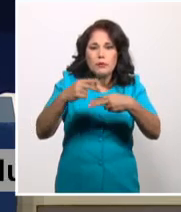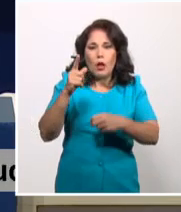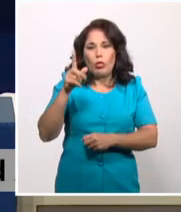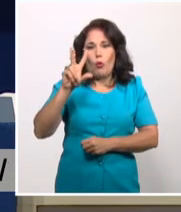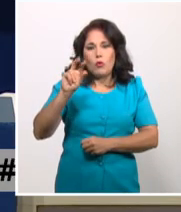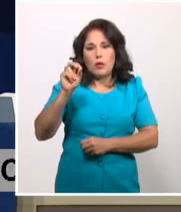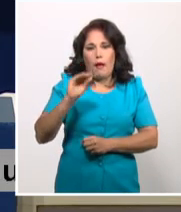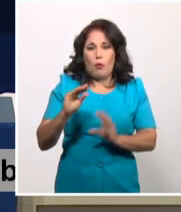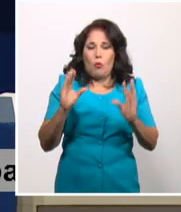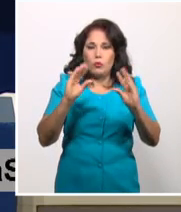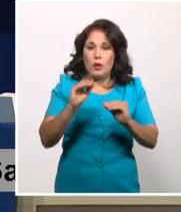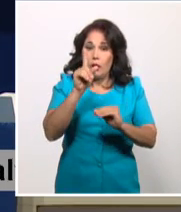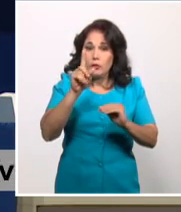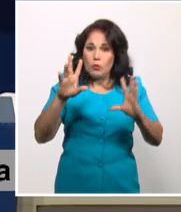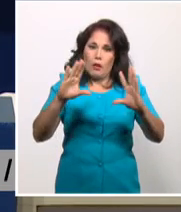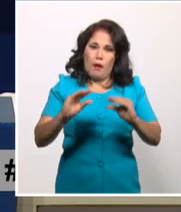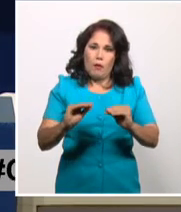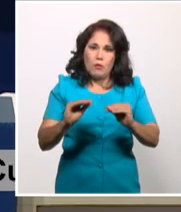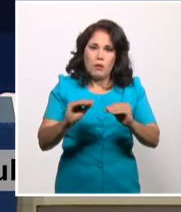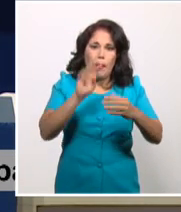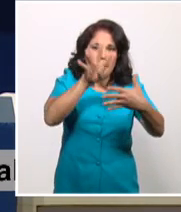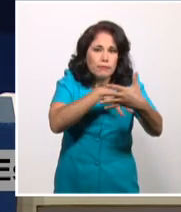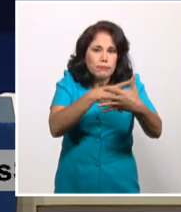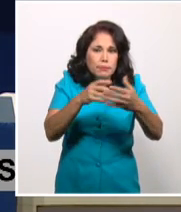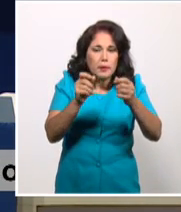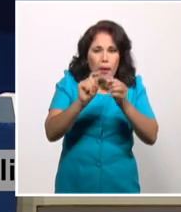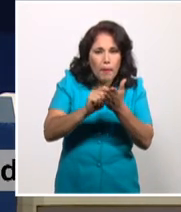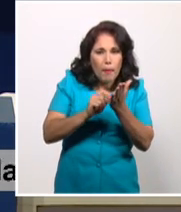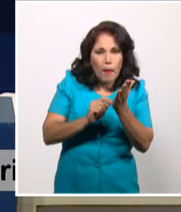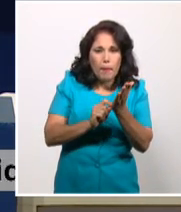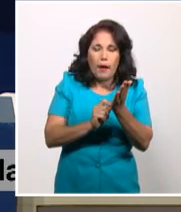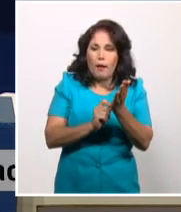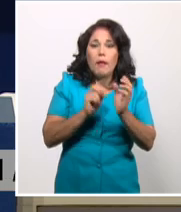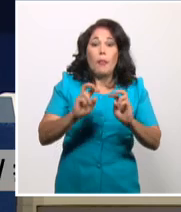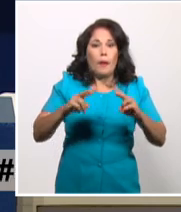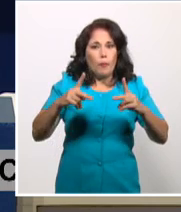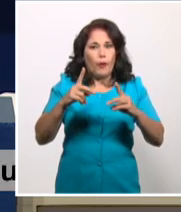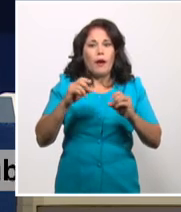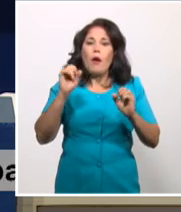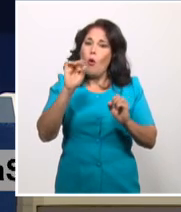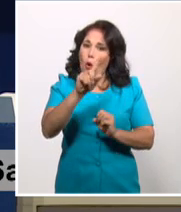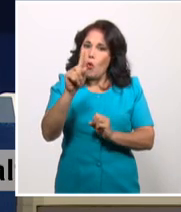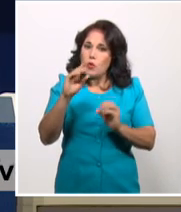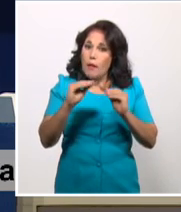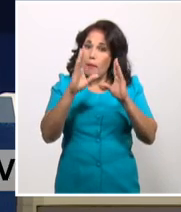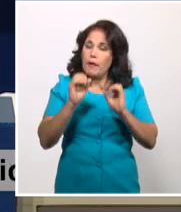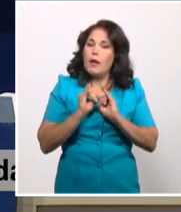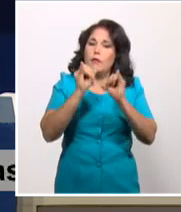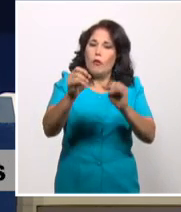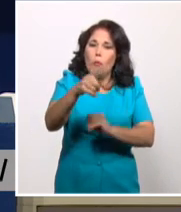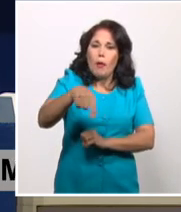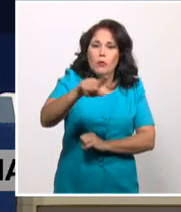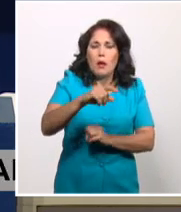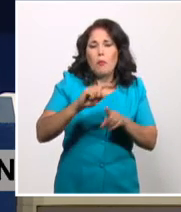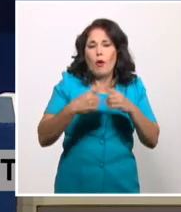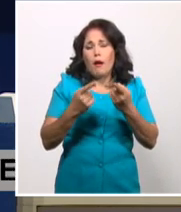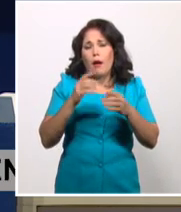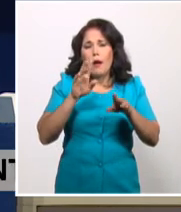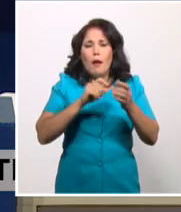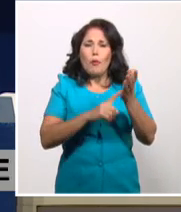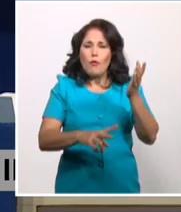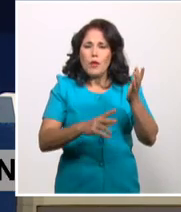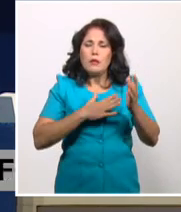un parte que tiene que tener. Por eso yo les pido la mayor comprensión, porque las provincias manejan un grupo